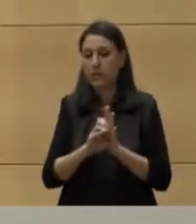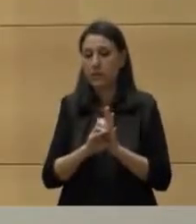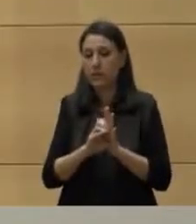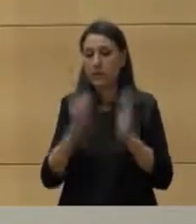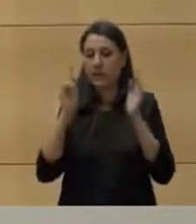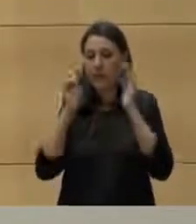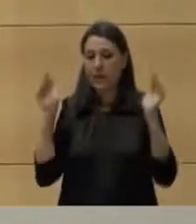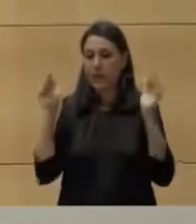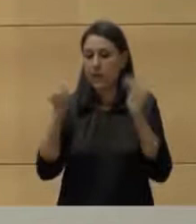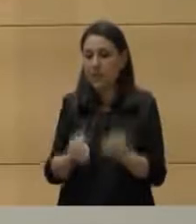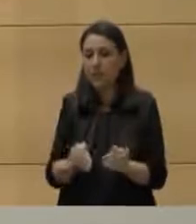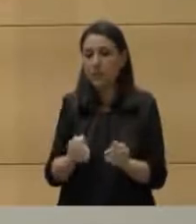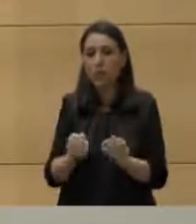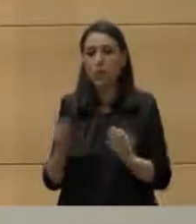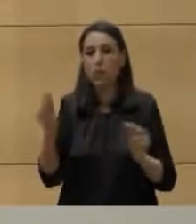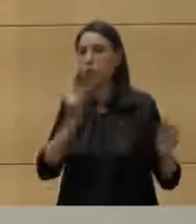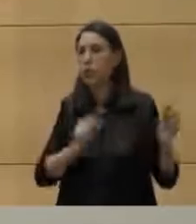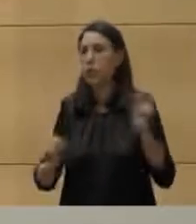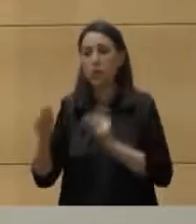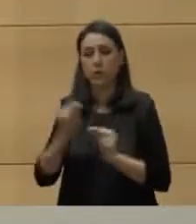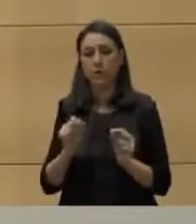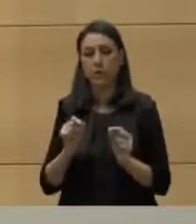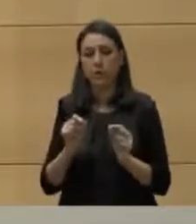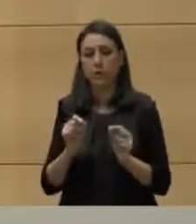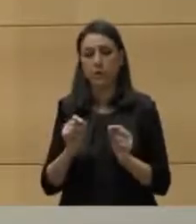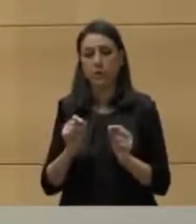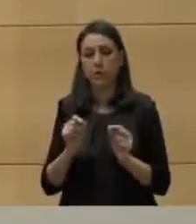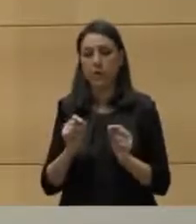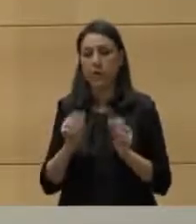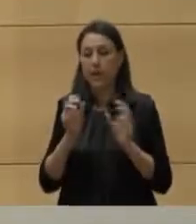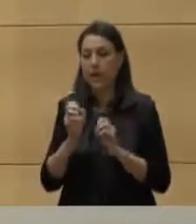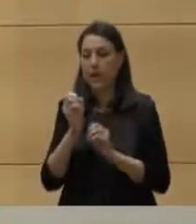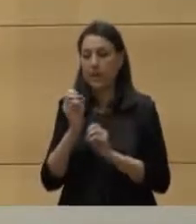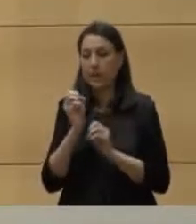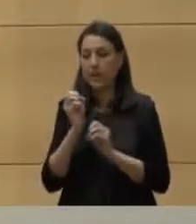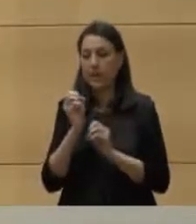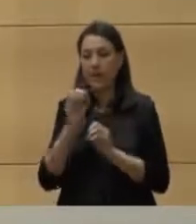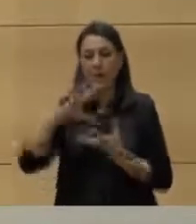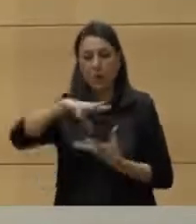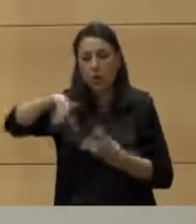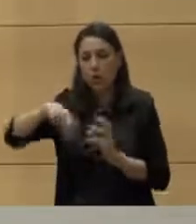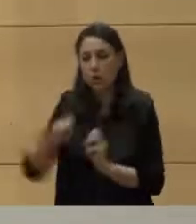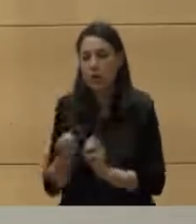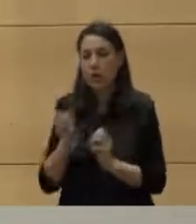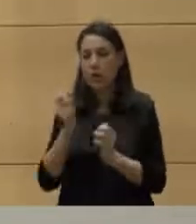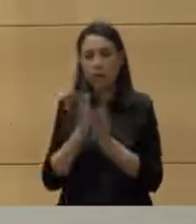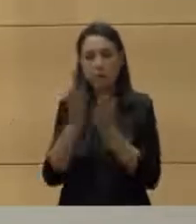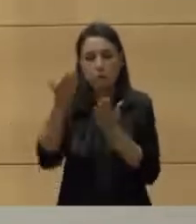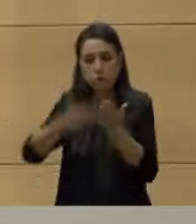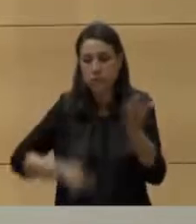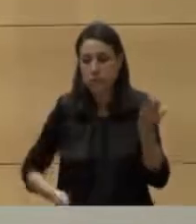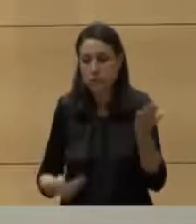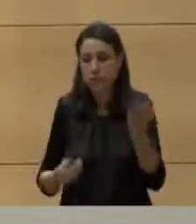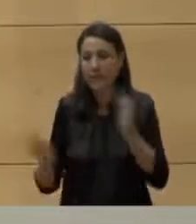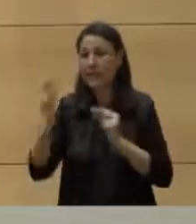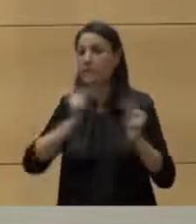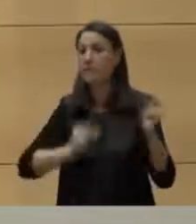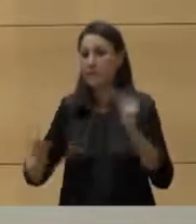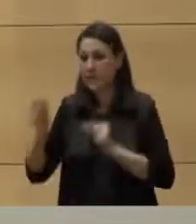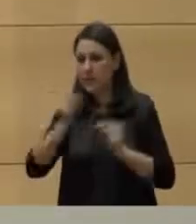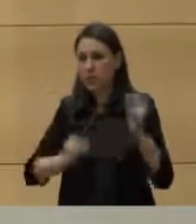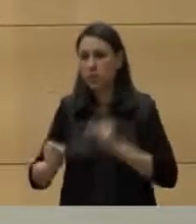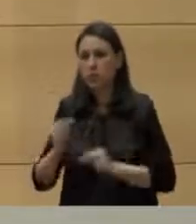el centro de un debate y en el centro de los informativos y de ciertas discusiones en